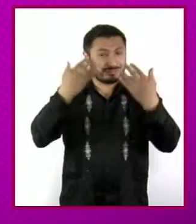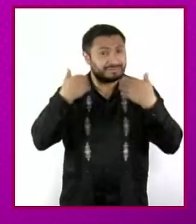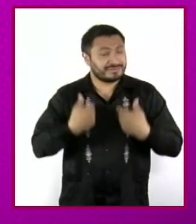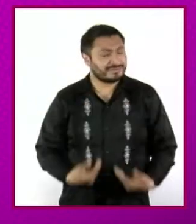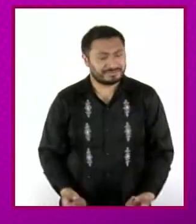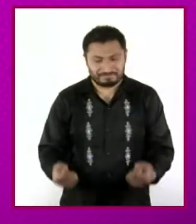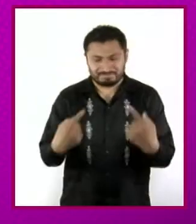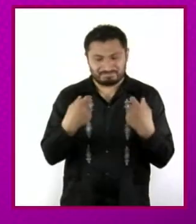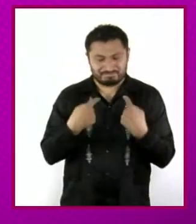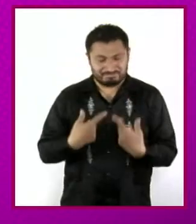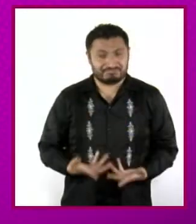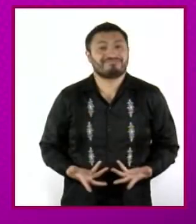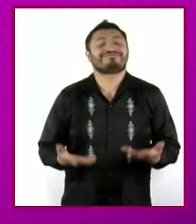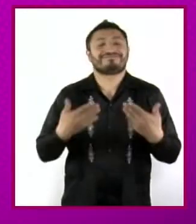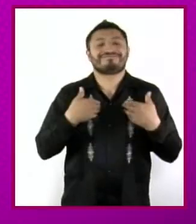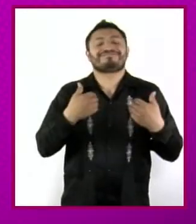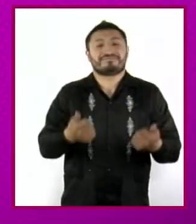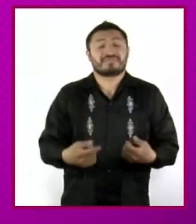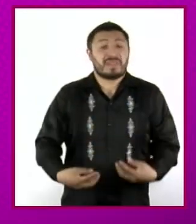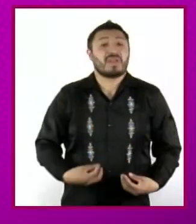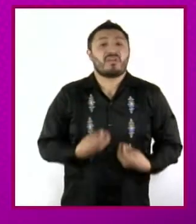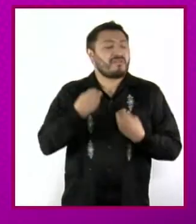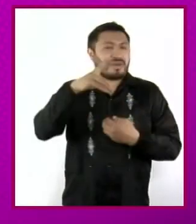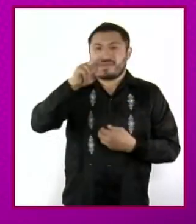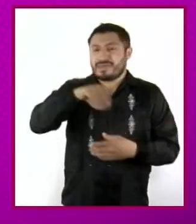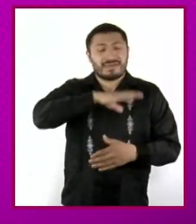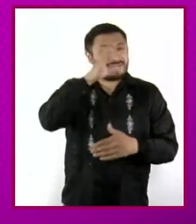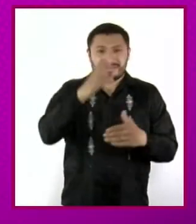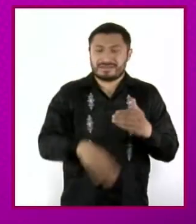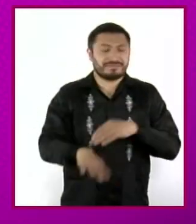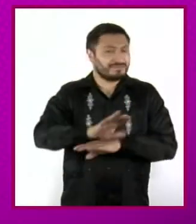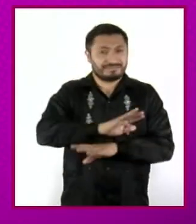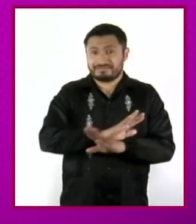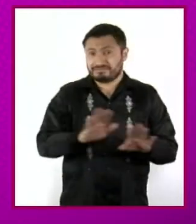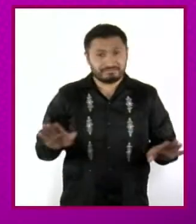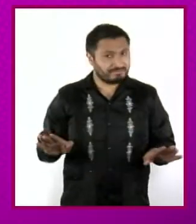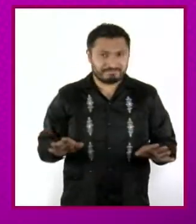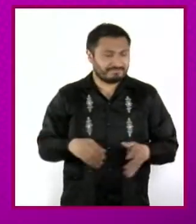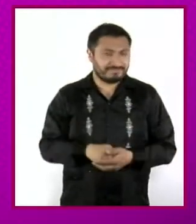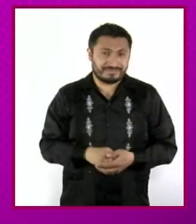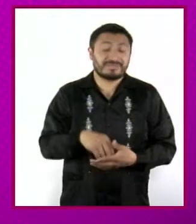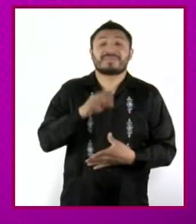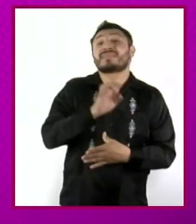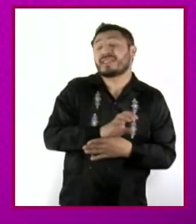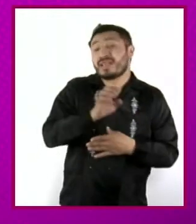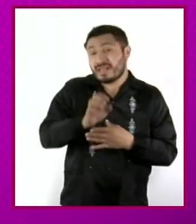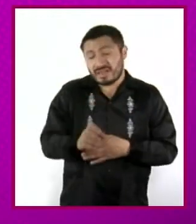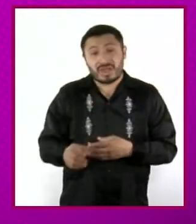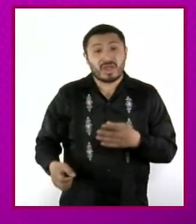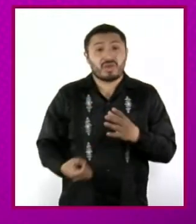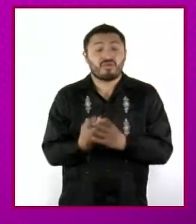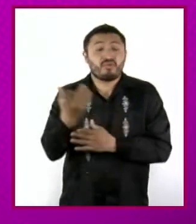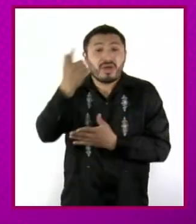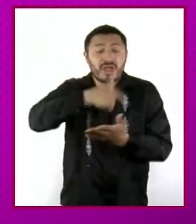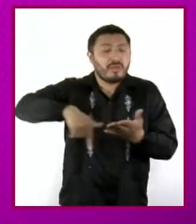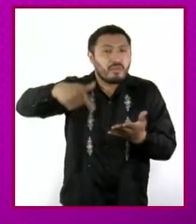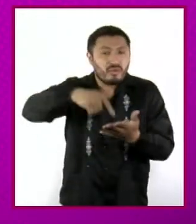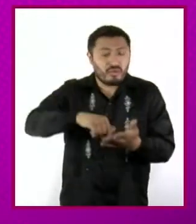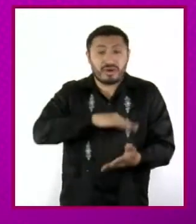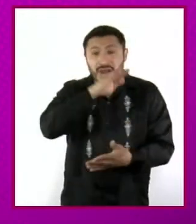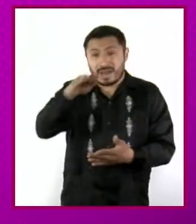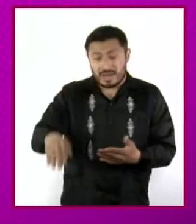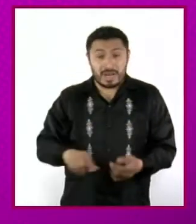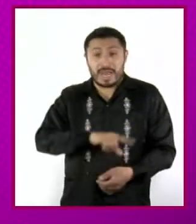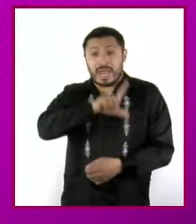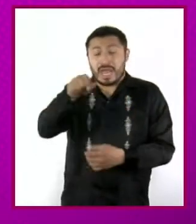al pensar que esta vida no se acaba. Entonces, al crear lugares a dónde se va después de la muerte, que